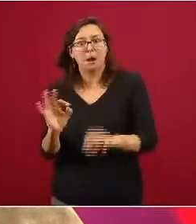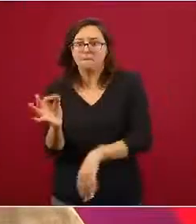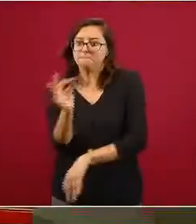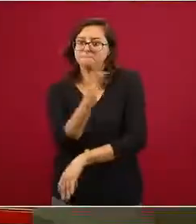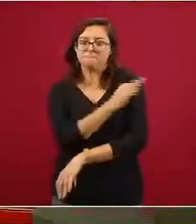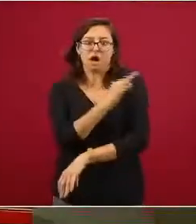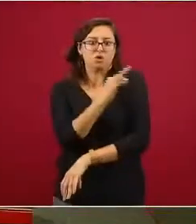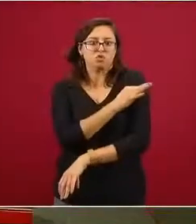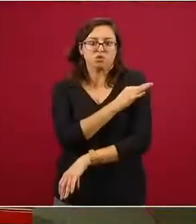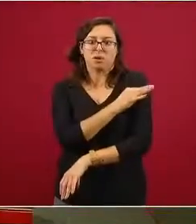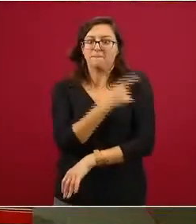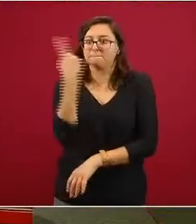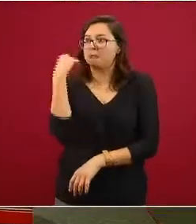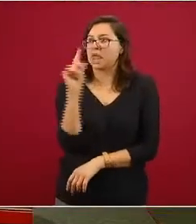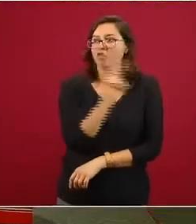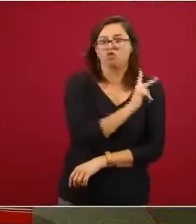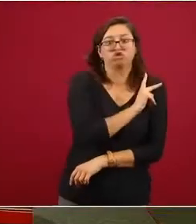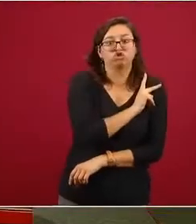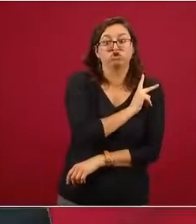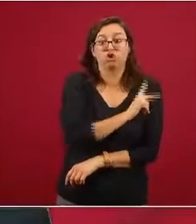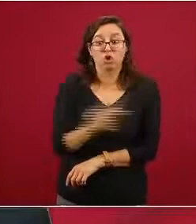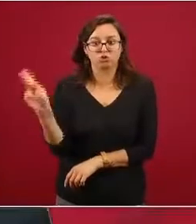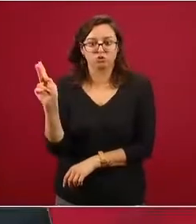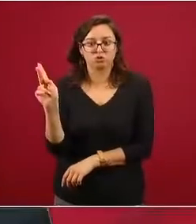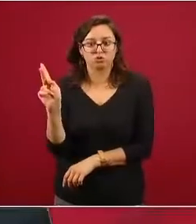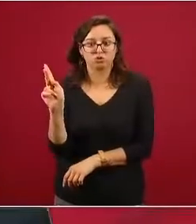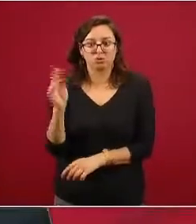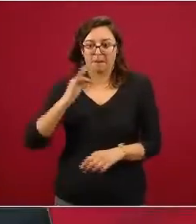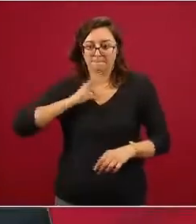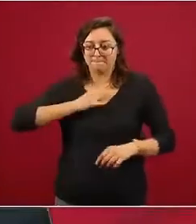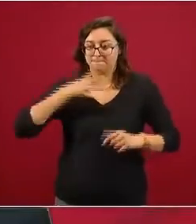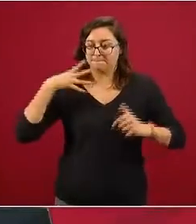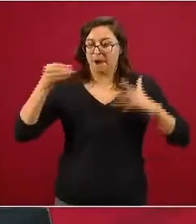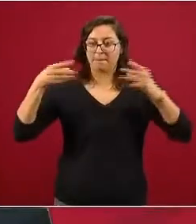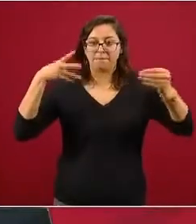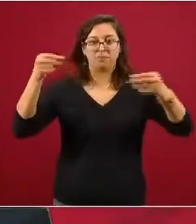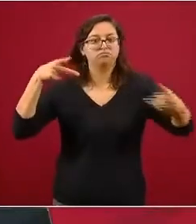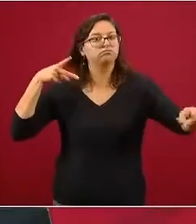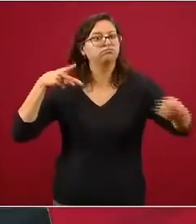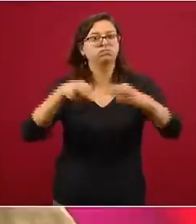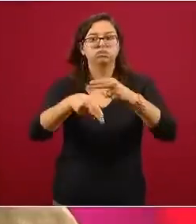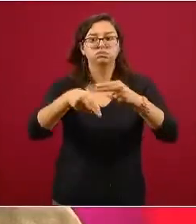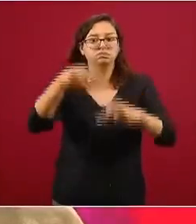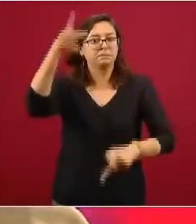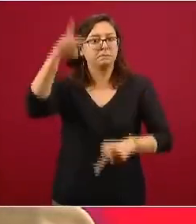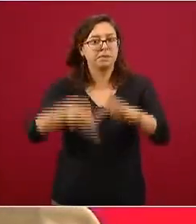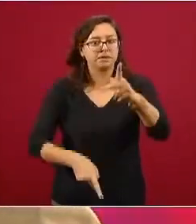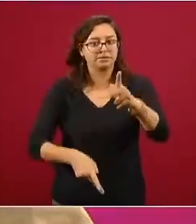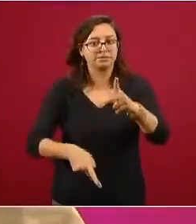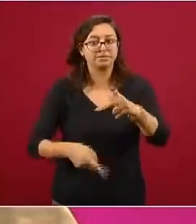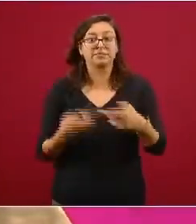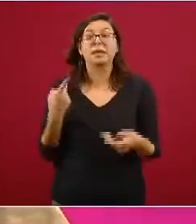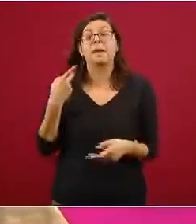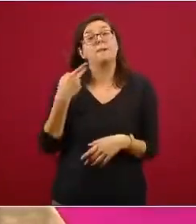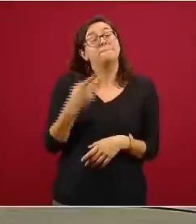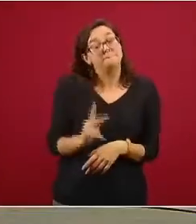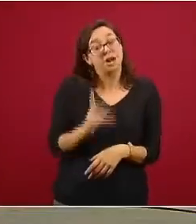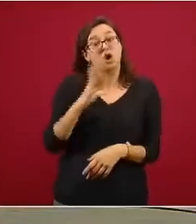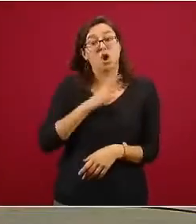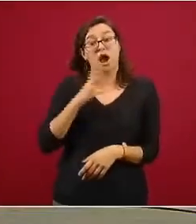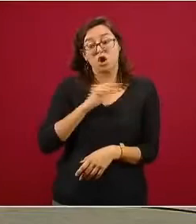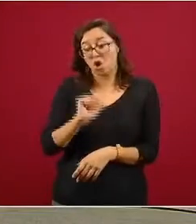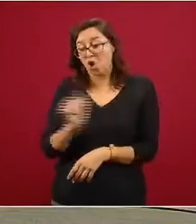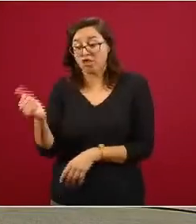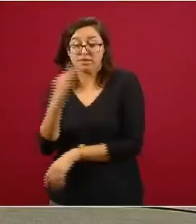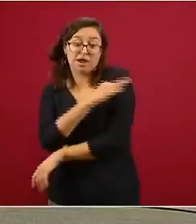vacuna de uso universal que interferiría con la transmisión. Sin embargo, hay otras vacunas, un ejemplo muy conocido es el